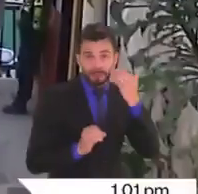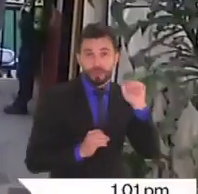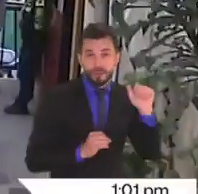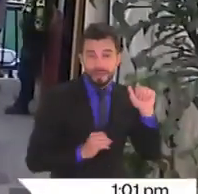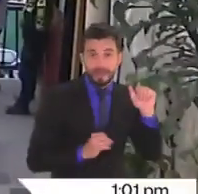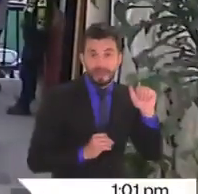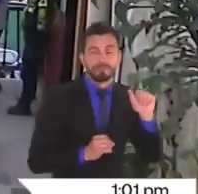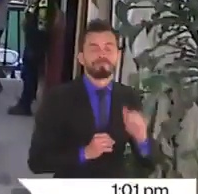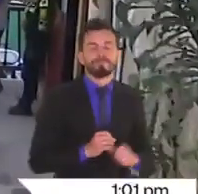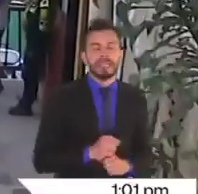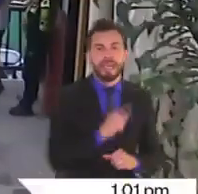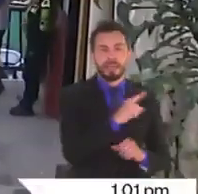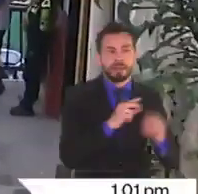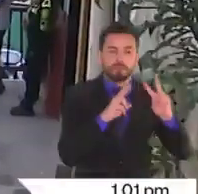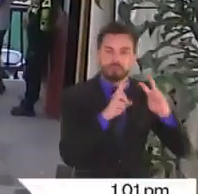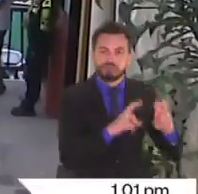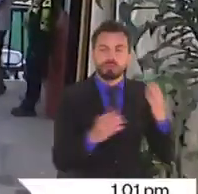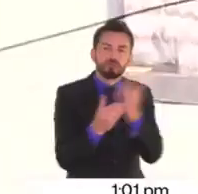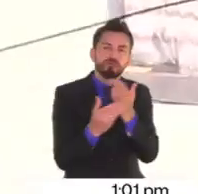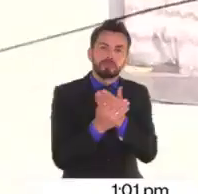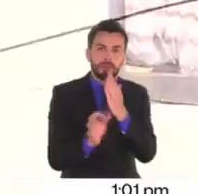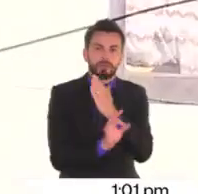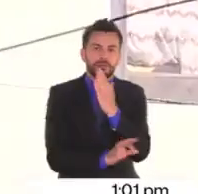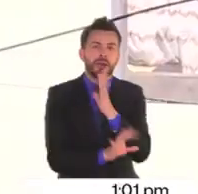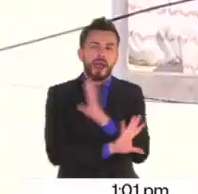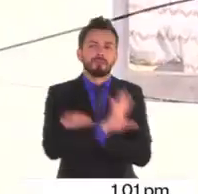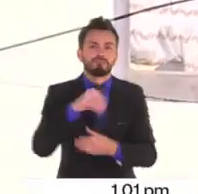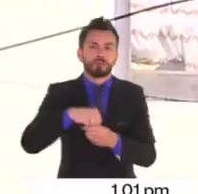diagnósticos psiquiátricos y ya había sido hospitalizada